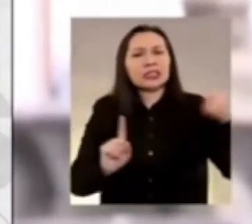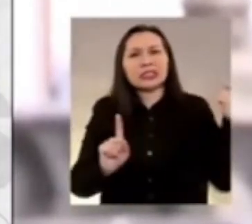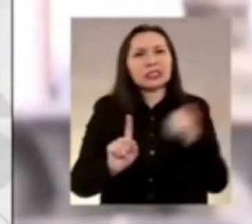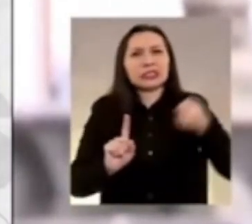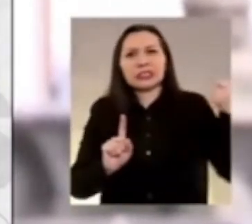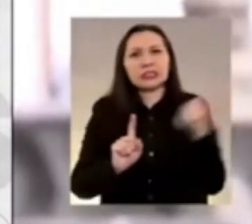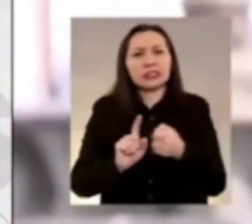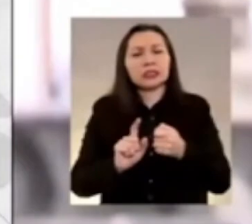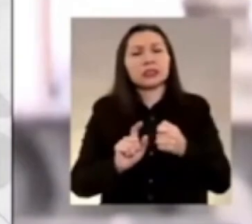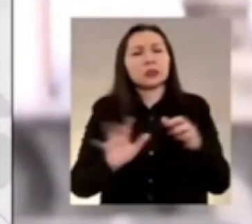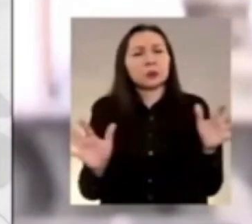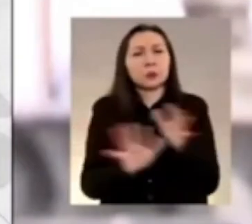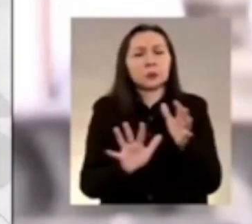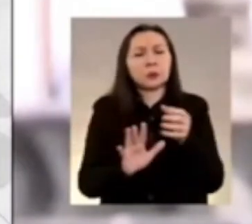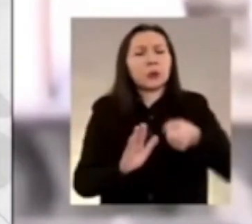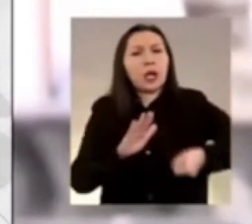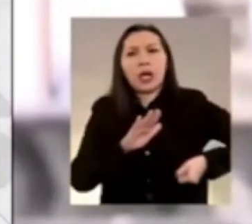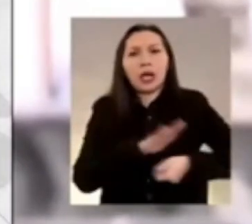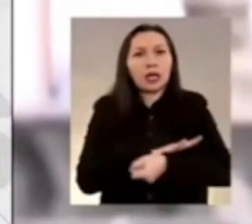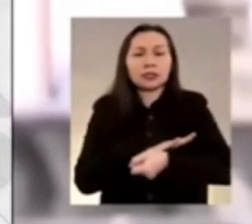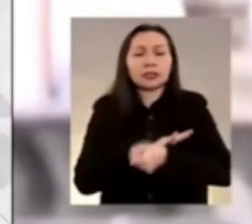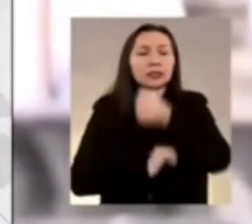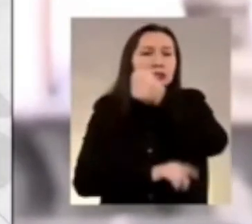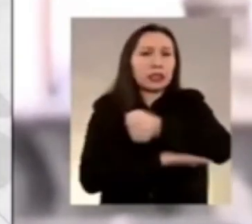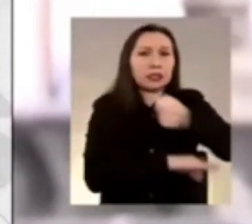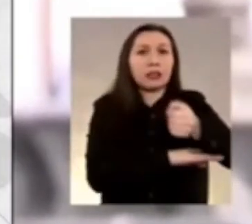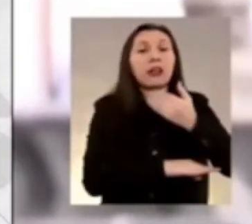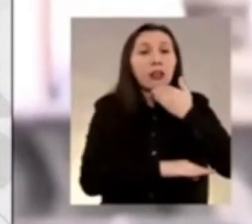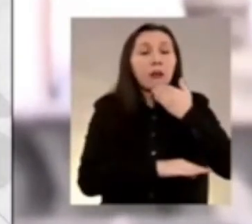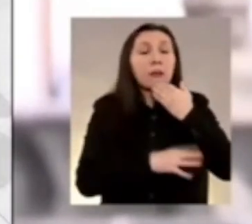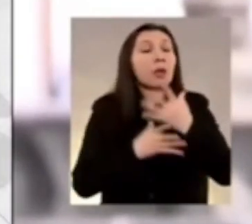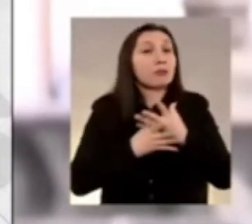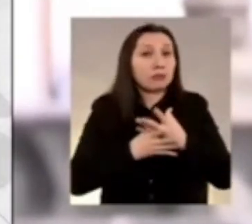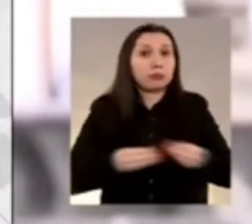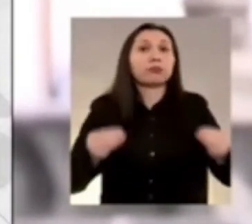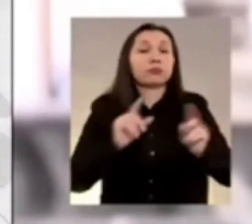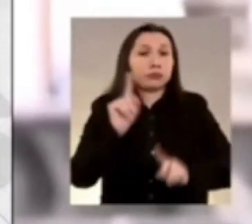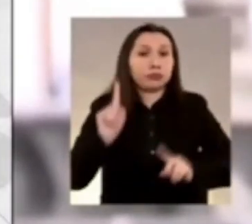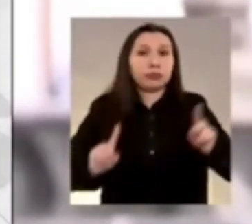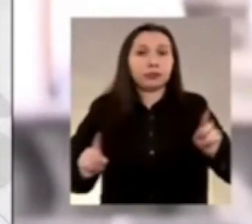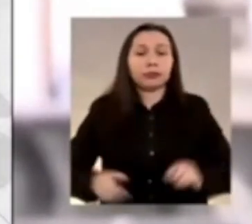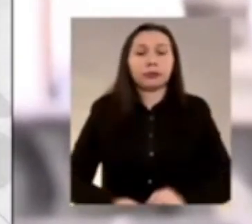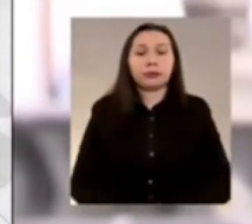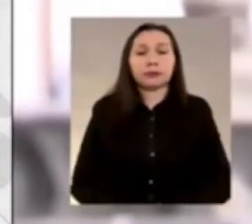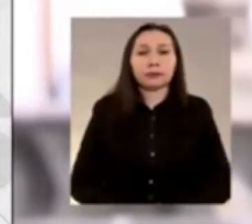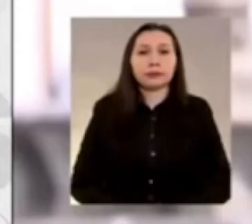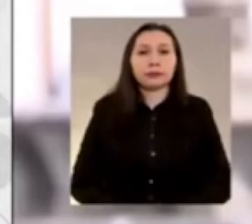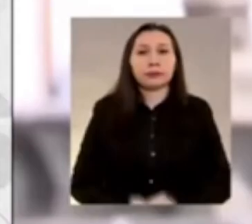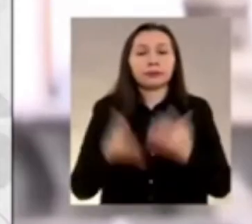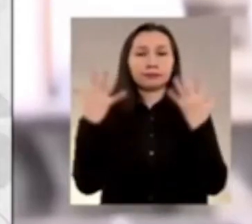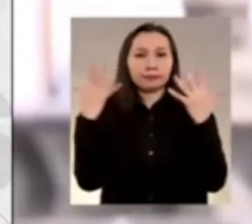torturados, brutalmente asesinados e incluso hechos desaparecer.